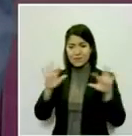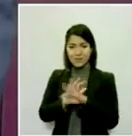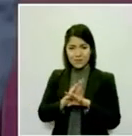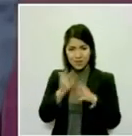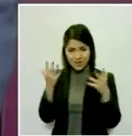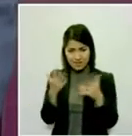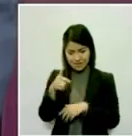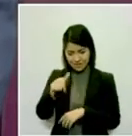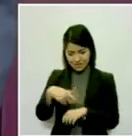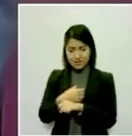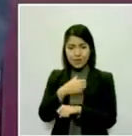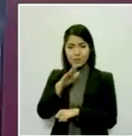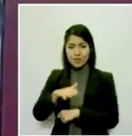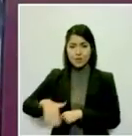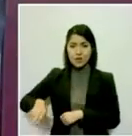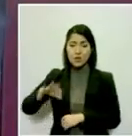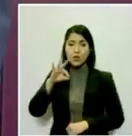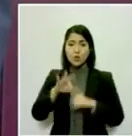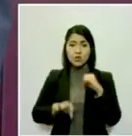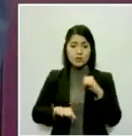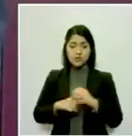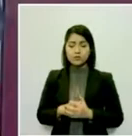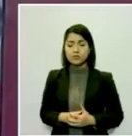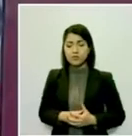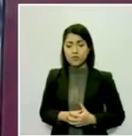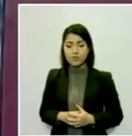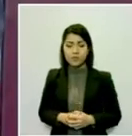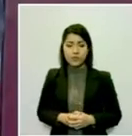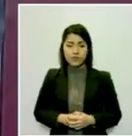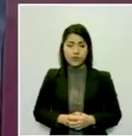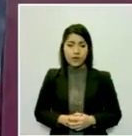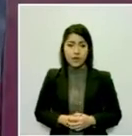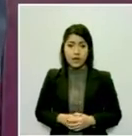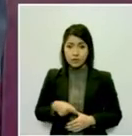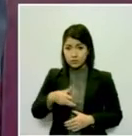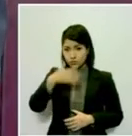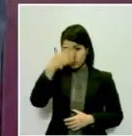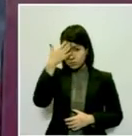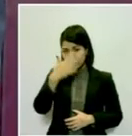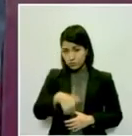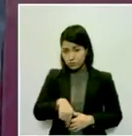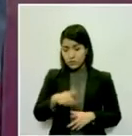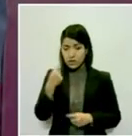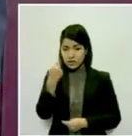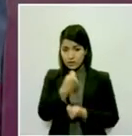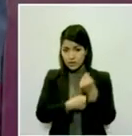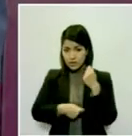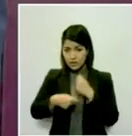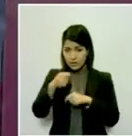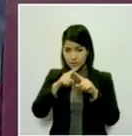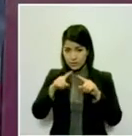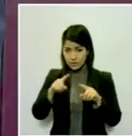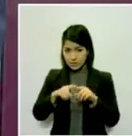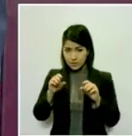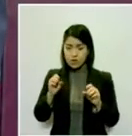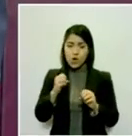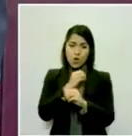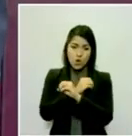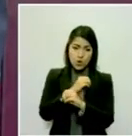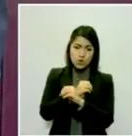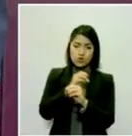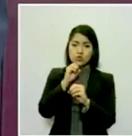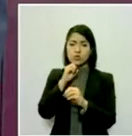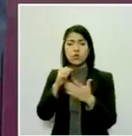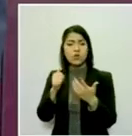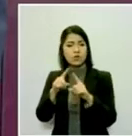Estado. Por último, gobernador, no sé si usted tenga conocimiento, en tiendas de autoservicio como Oxxo,